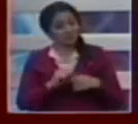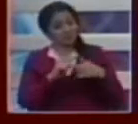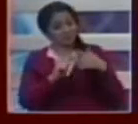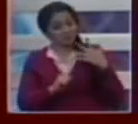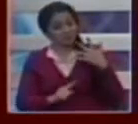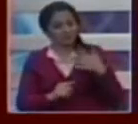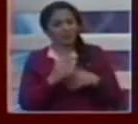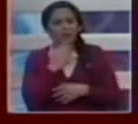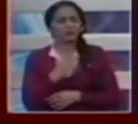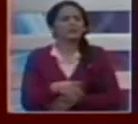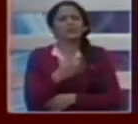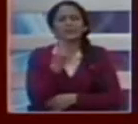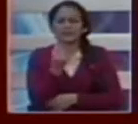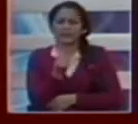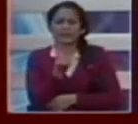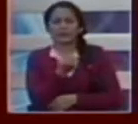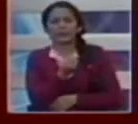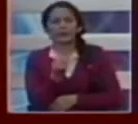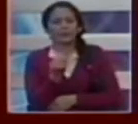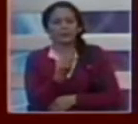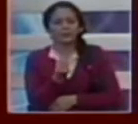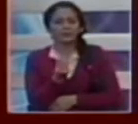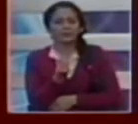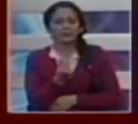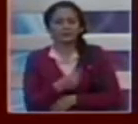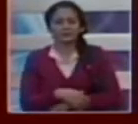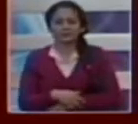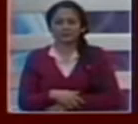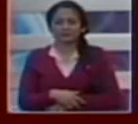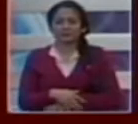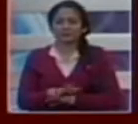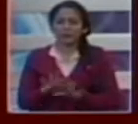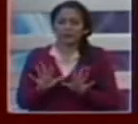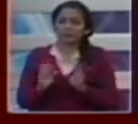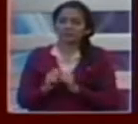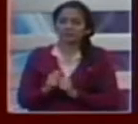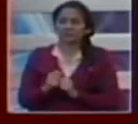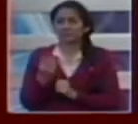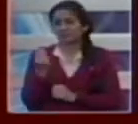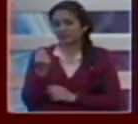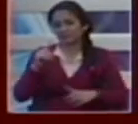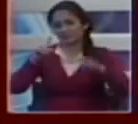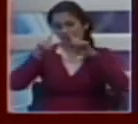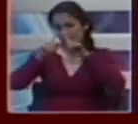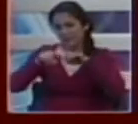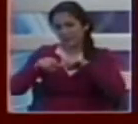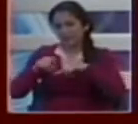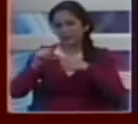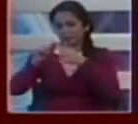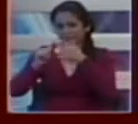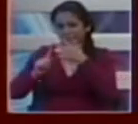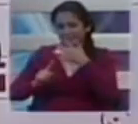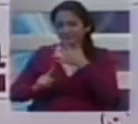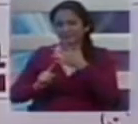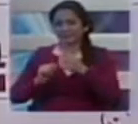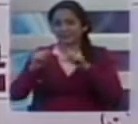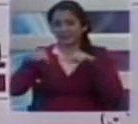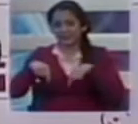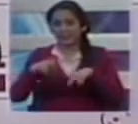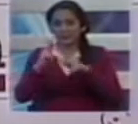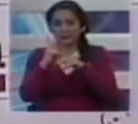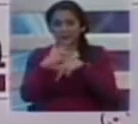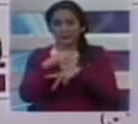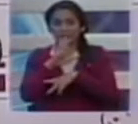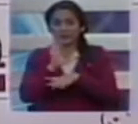los precios? ¿En cuanto a los precios, que es muy importante también? Bueno, tenemos de todo tipo de precios. Al ser productos ecuatorianos, creo